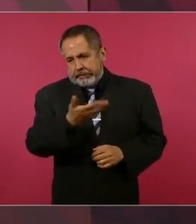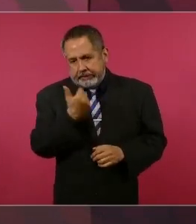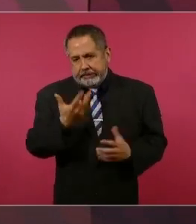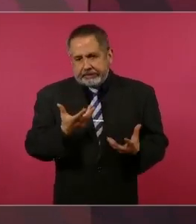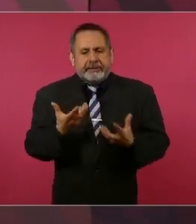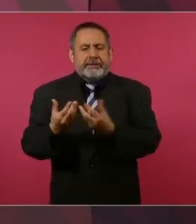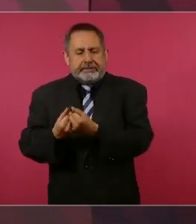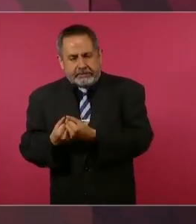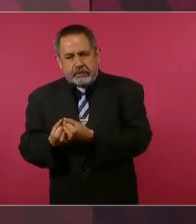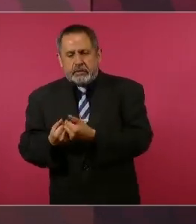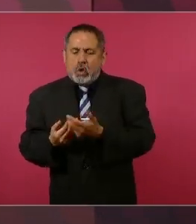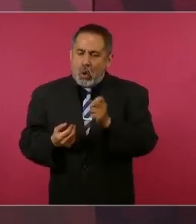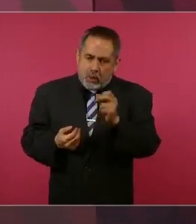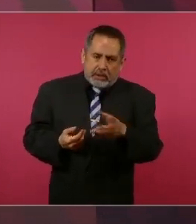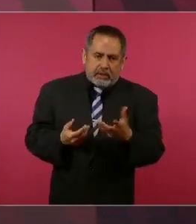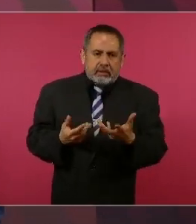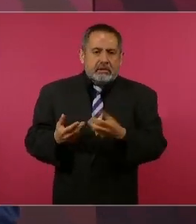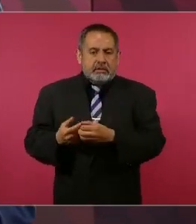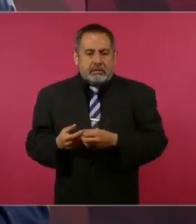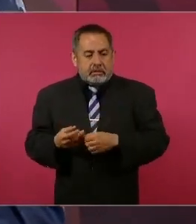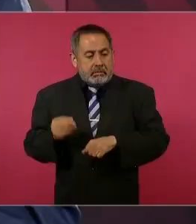pues